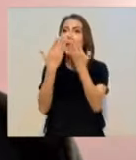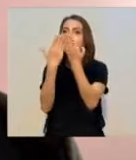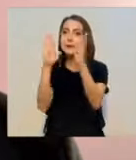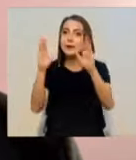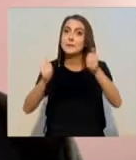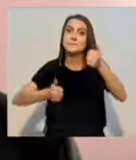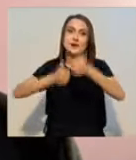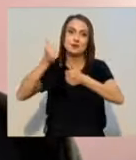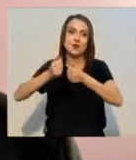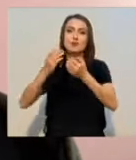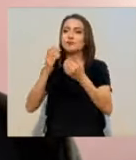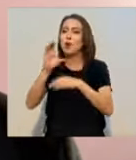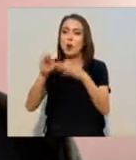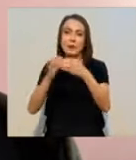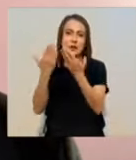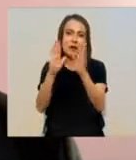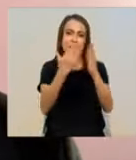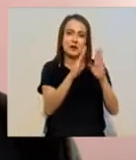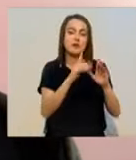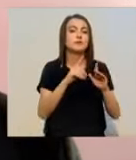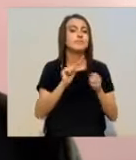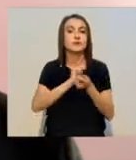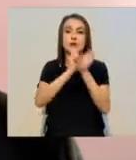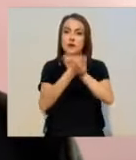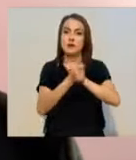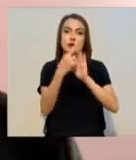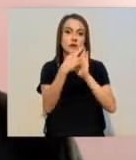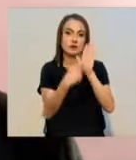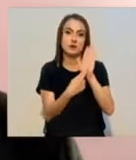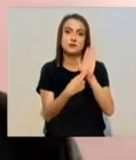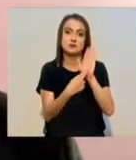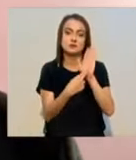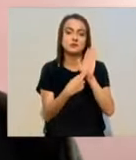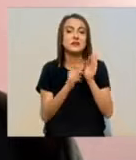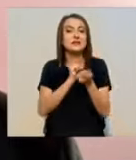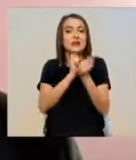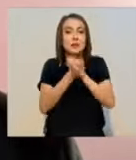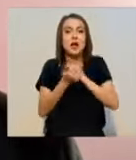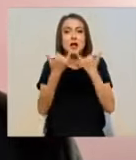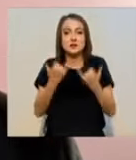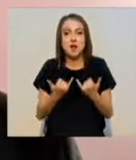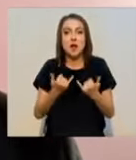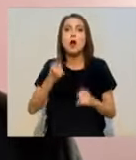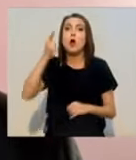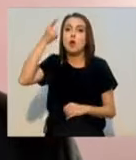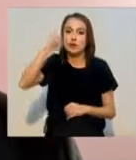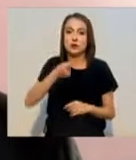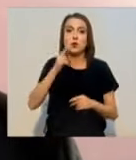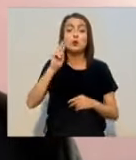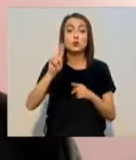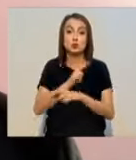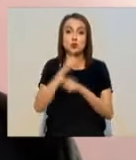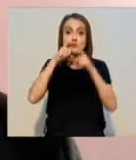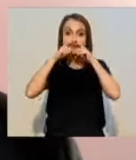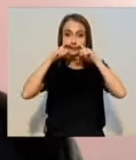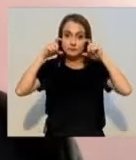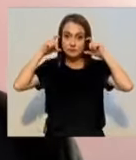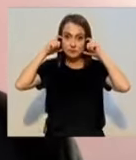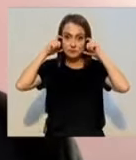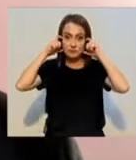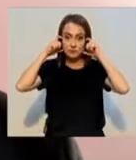apertura mayor, sí se va a cambiar el lineamiento. Se va a cambiar el lineamiento y van a ser obligatorias las mascarillas en